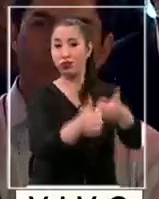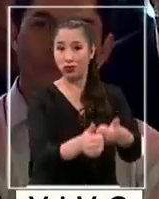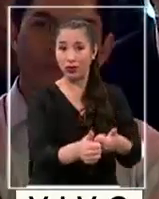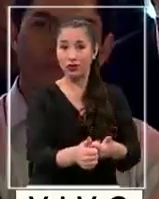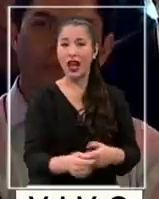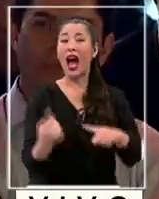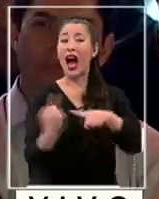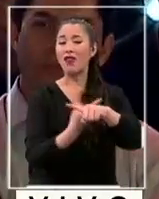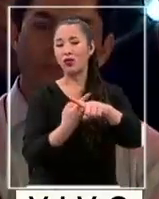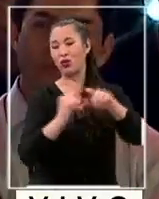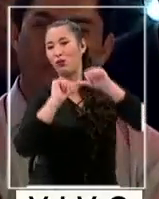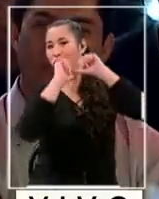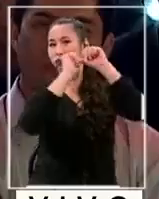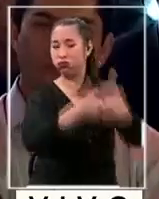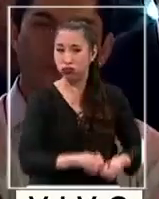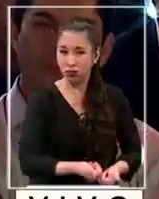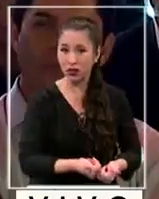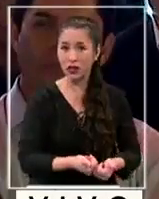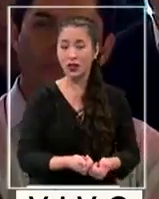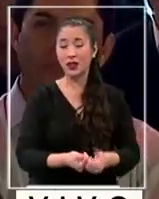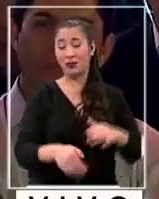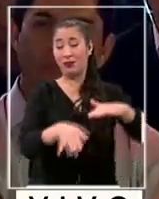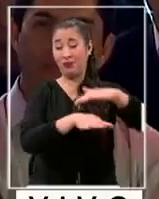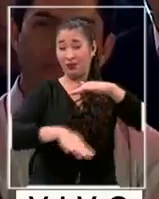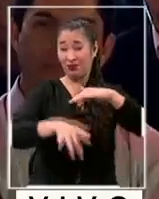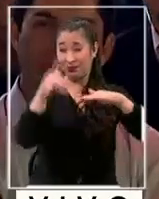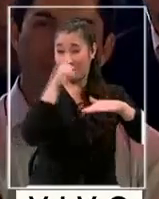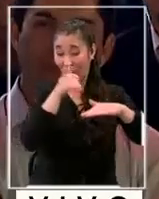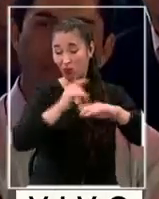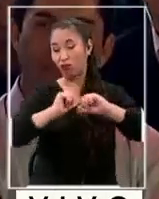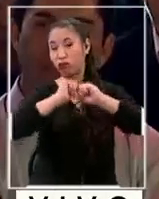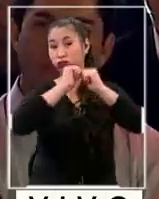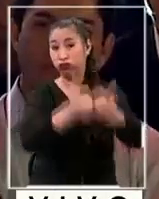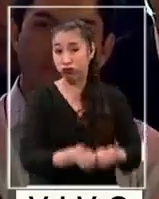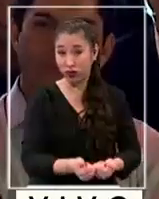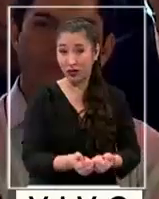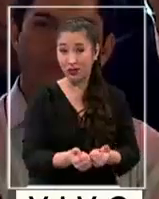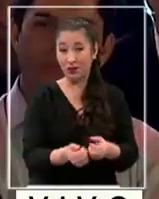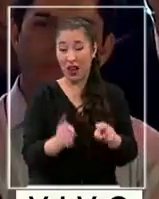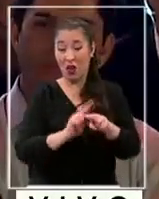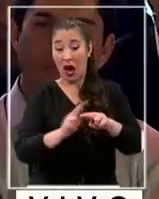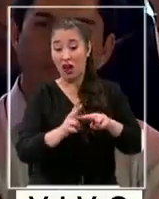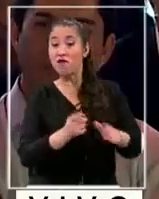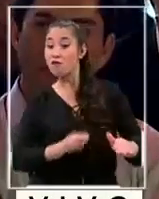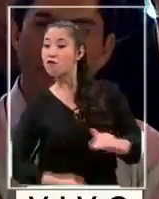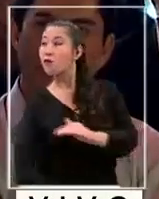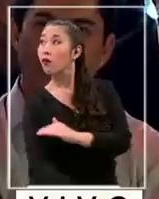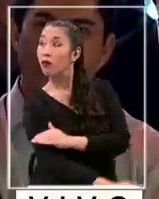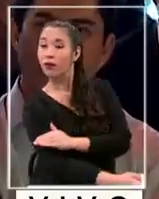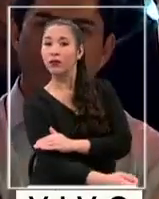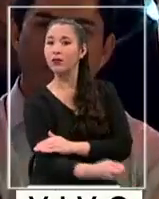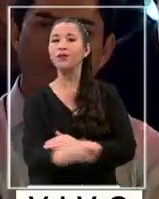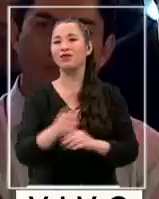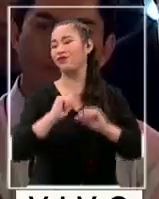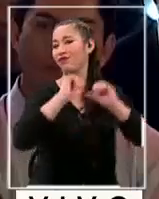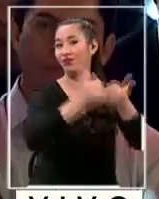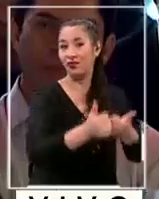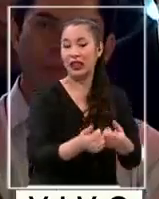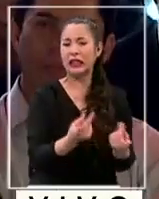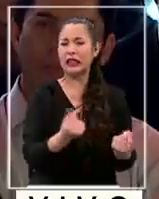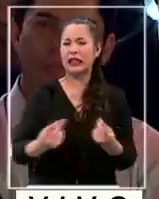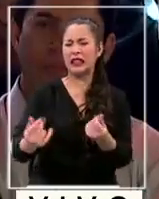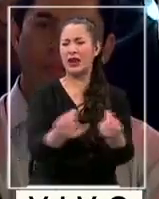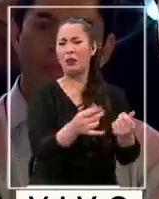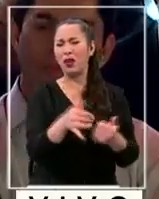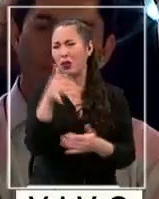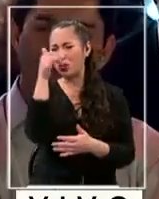los abusos, derrotar las colusiones, los arreglos bajo cuerda y esas platas sucias que andan dando